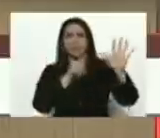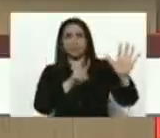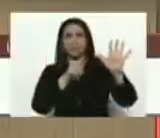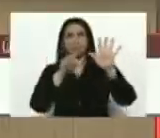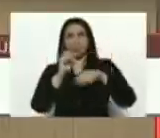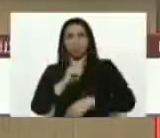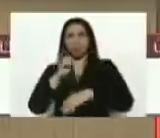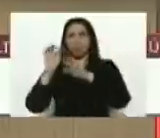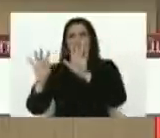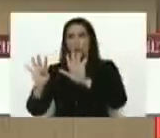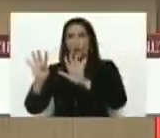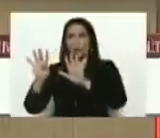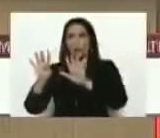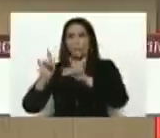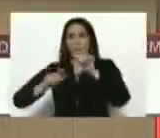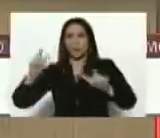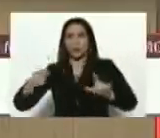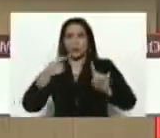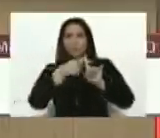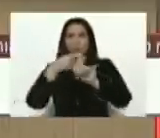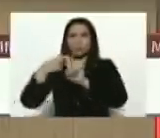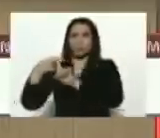1.609 casos positivos.